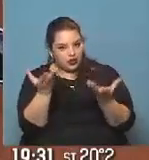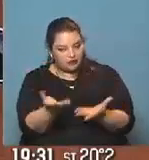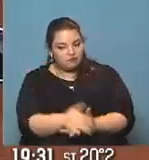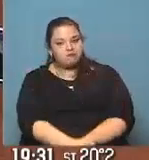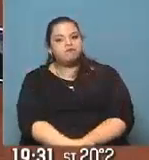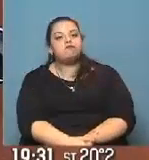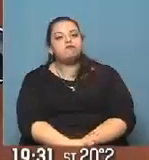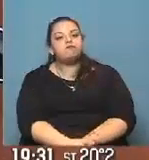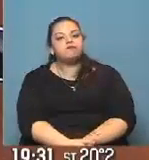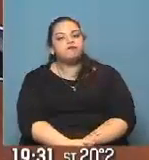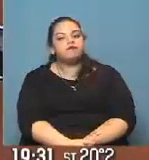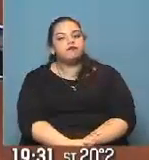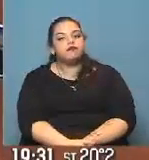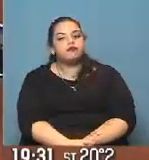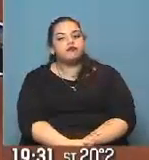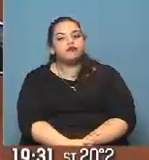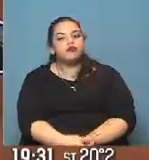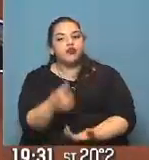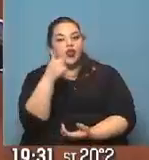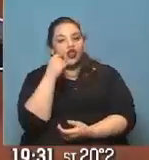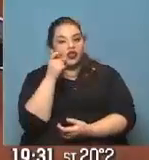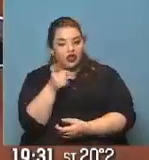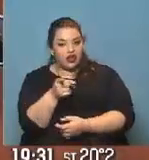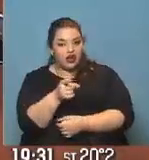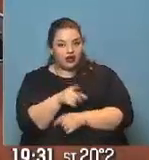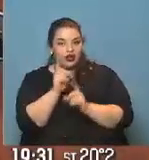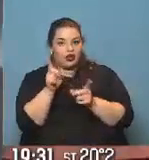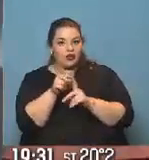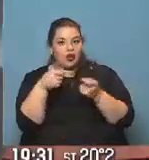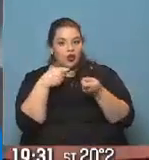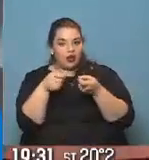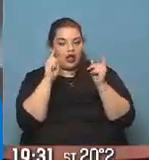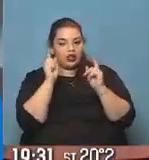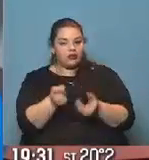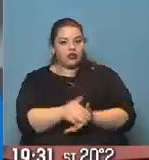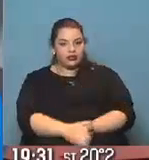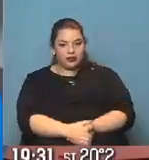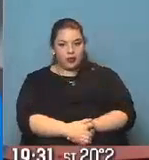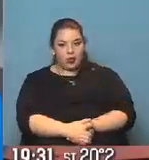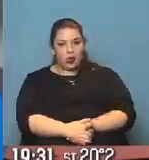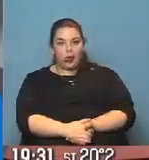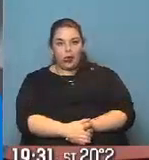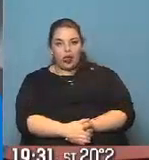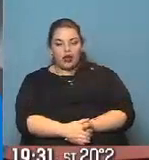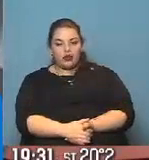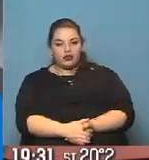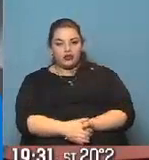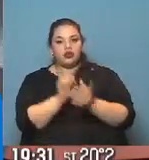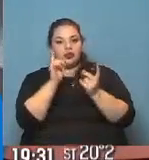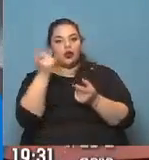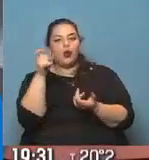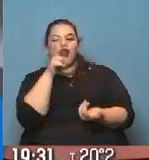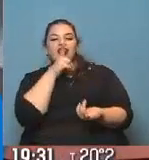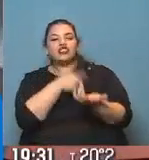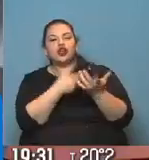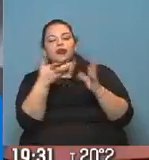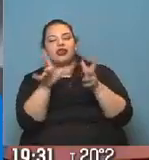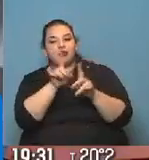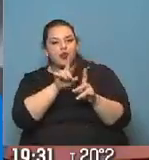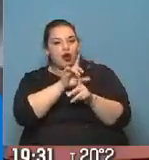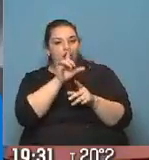Bueno, en su día los abogados, escuchando el informe de recién y teniendo en cuenta que ha habido otros fallos similares en distintos lugares del